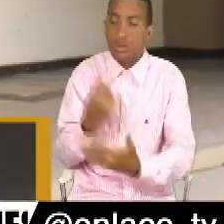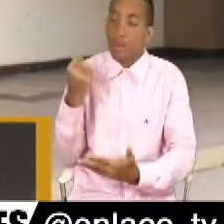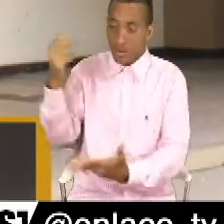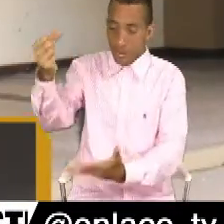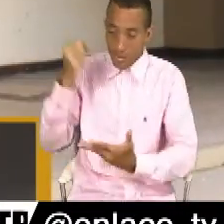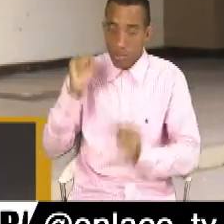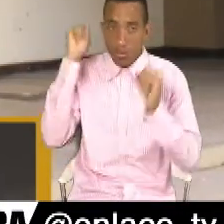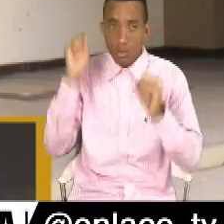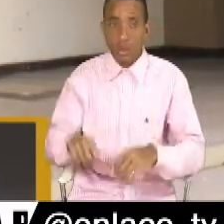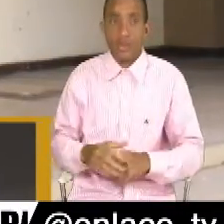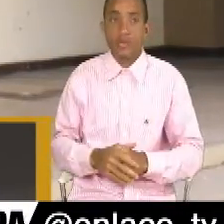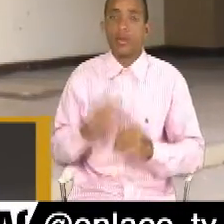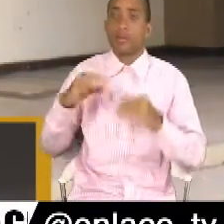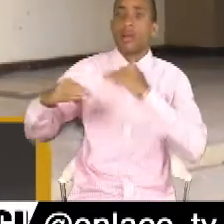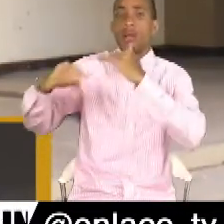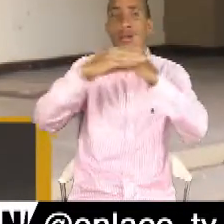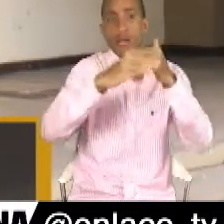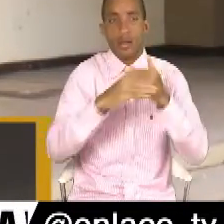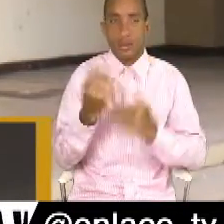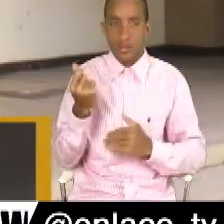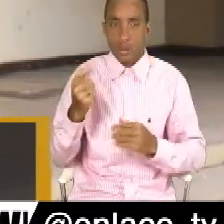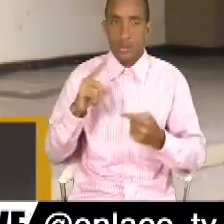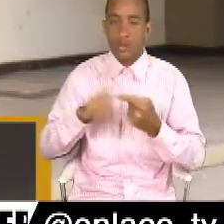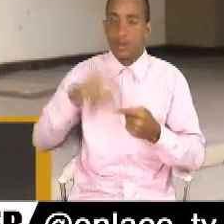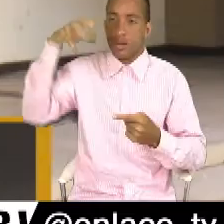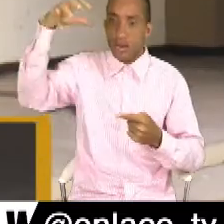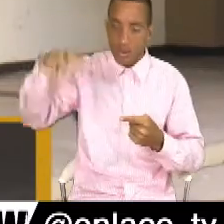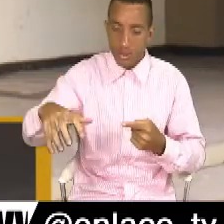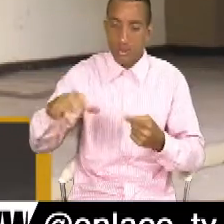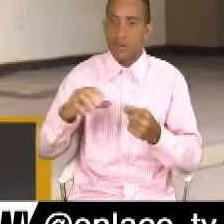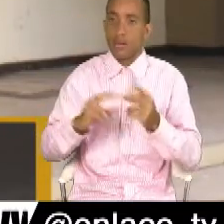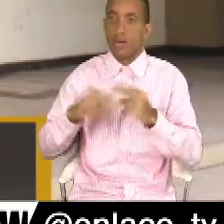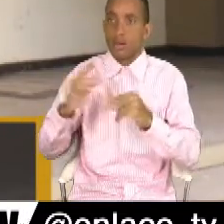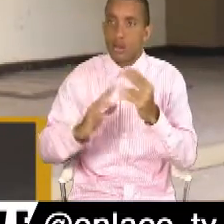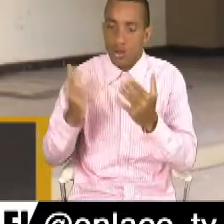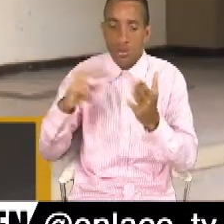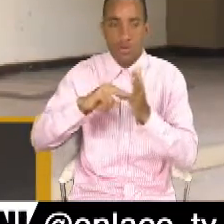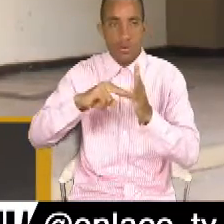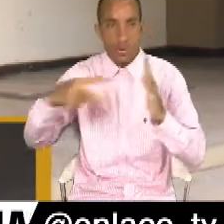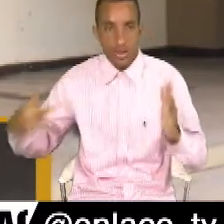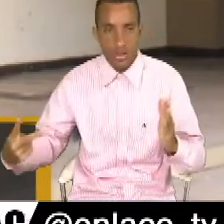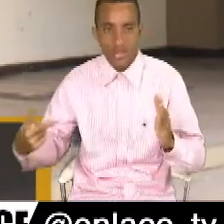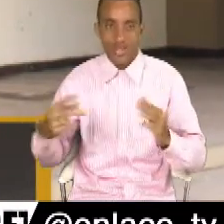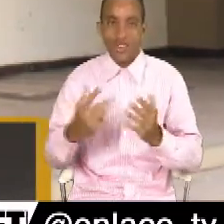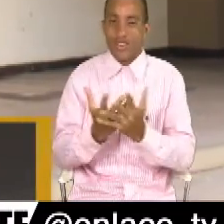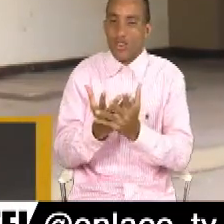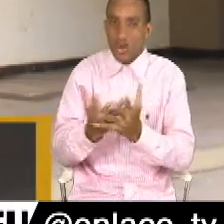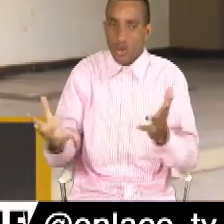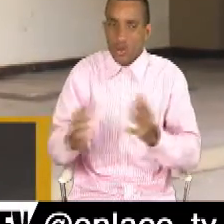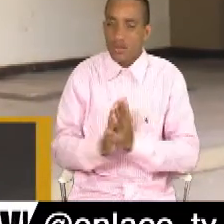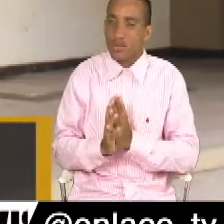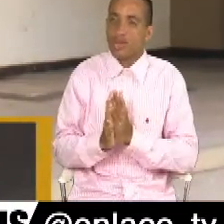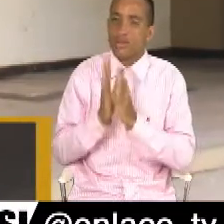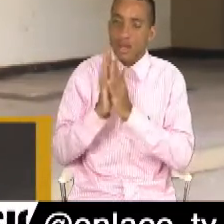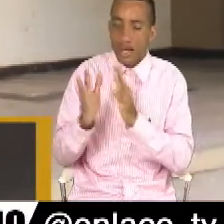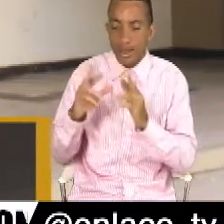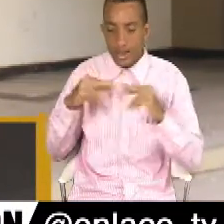reivindicación de salarios, estamos hablando de planta, infraestructura, de tecnología, Entre esos puntos están en la